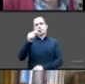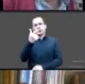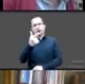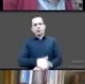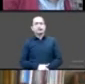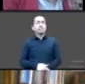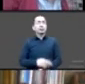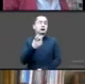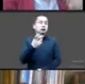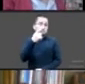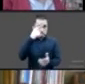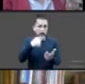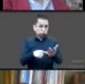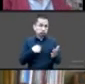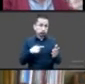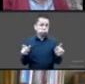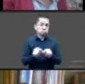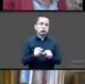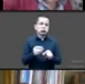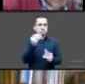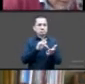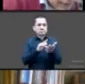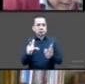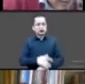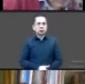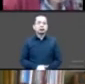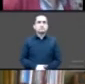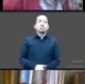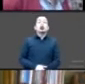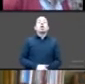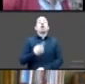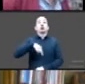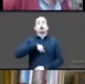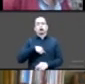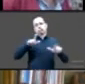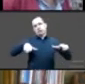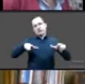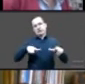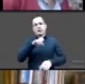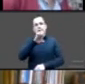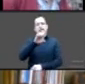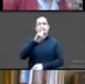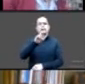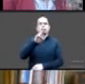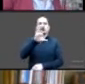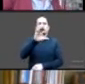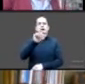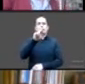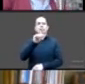sí muchas gracias en la página web de educapaz es educapaz.co